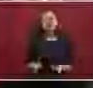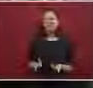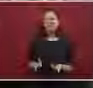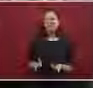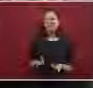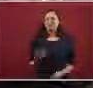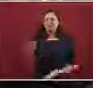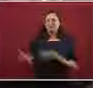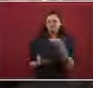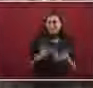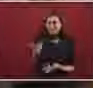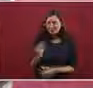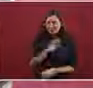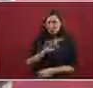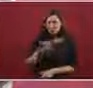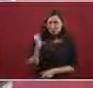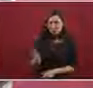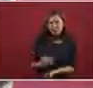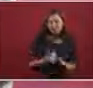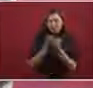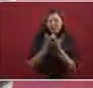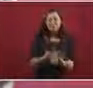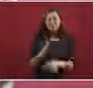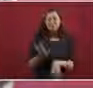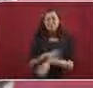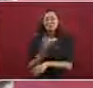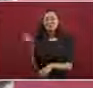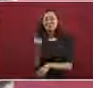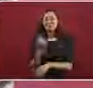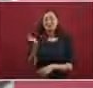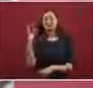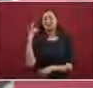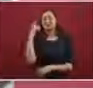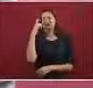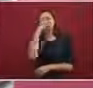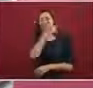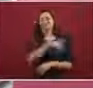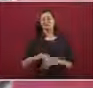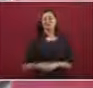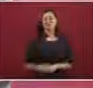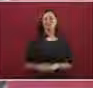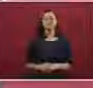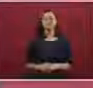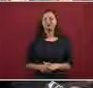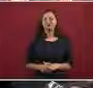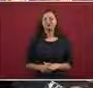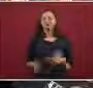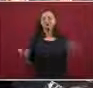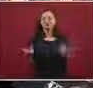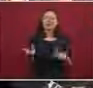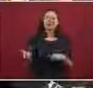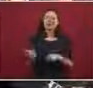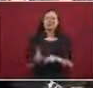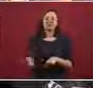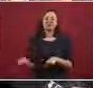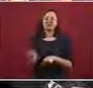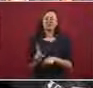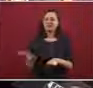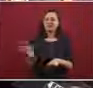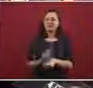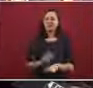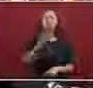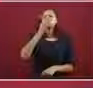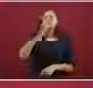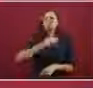no sé si se estará a poder hacer algo, porque sí está difícil la situación por allá. Bueno, difícil. Todos los días tenemos el reporte